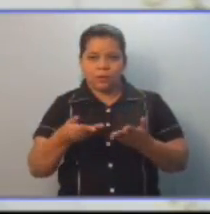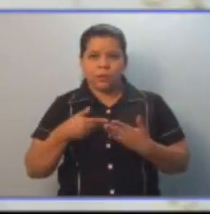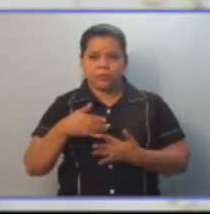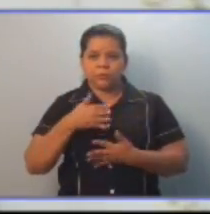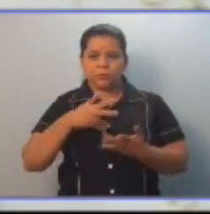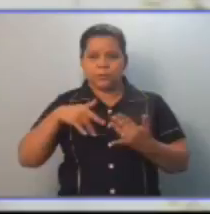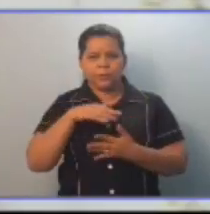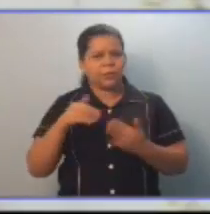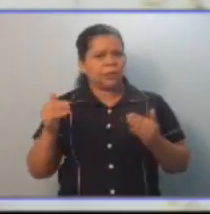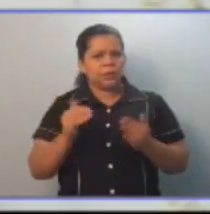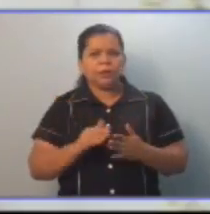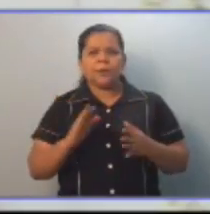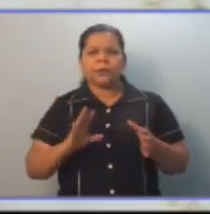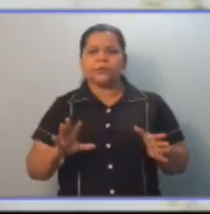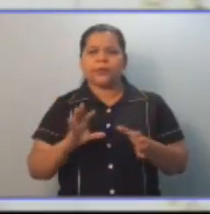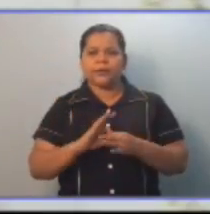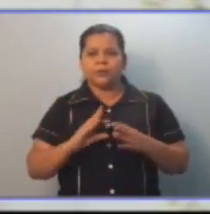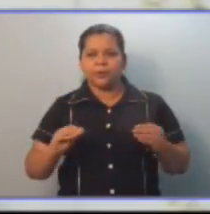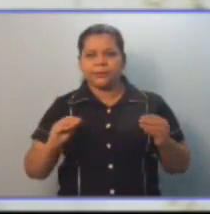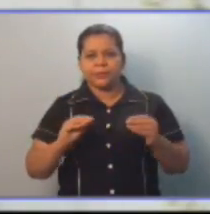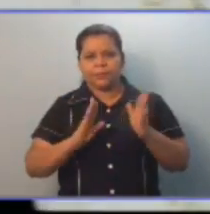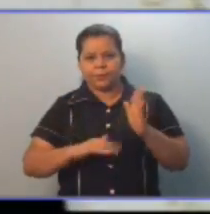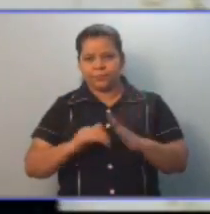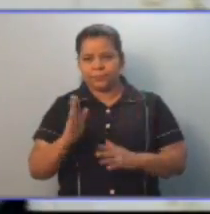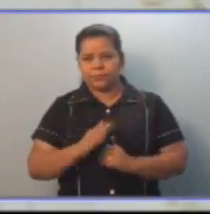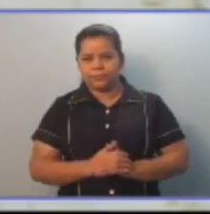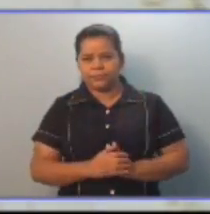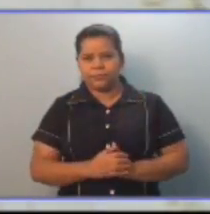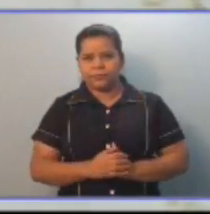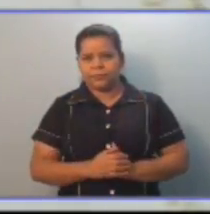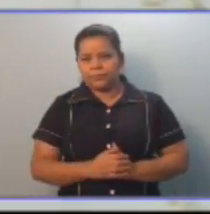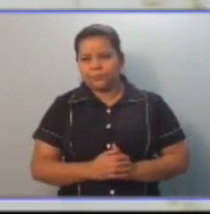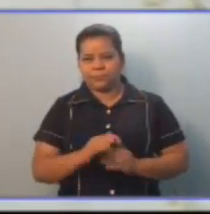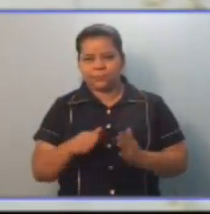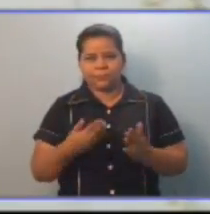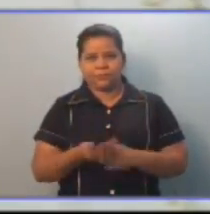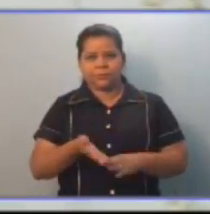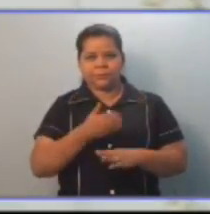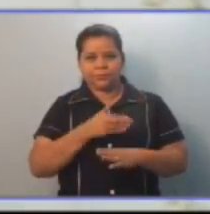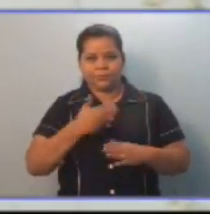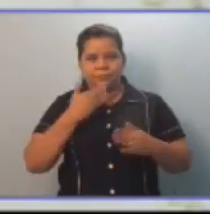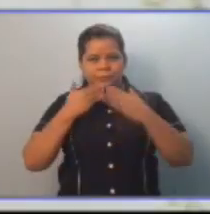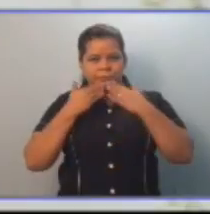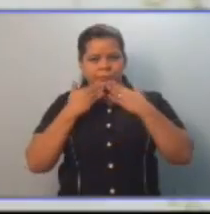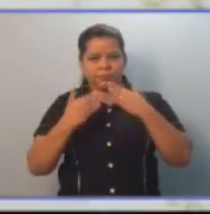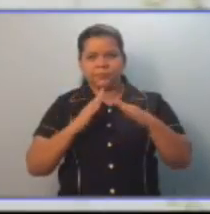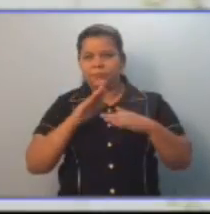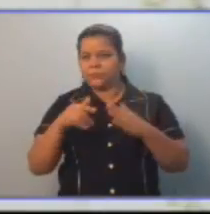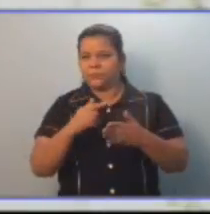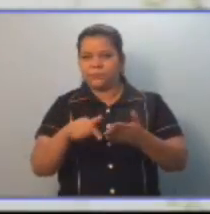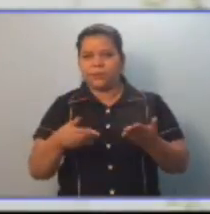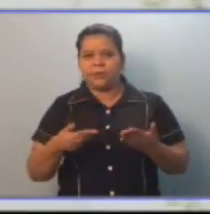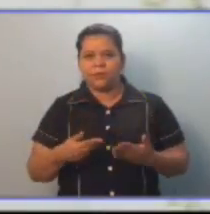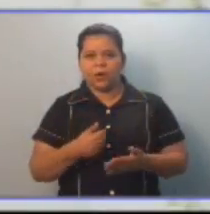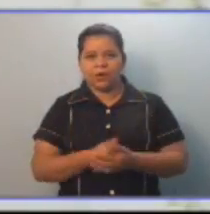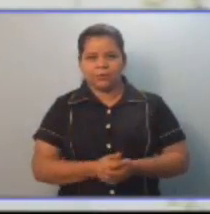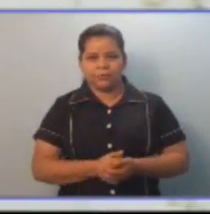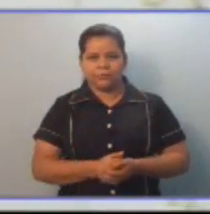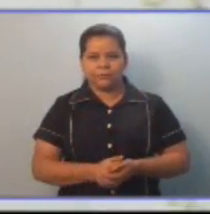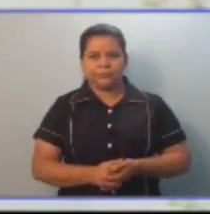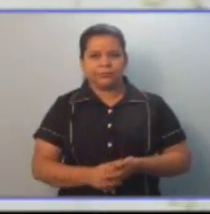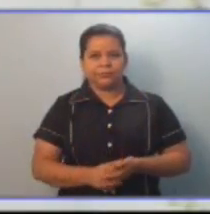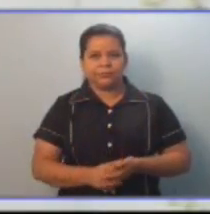Igual la Constitución no establece eso de manera textual. Se hace la interpretación y se dice que sí, que los ciudadanos tenemos derecho a un medio ambiente sano. Yo creo que a